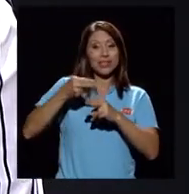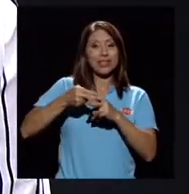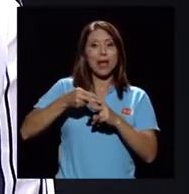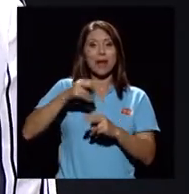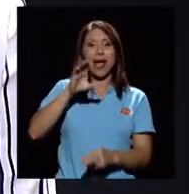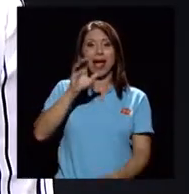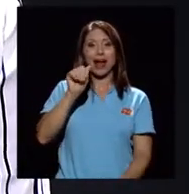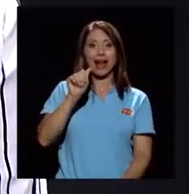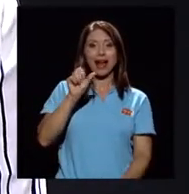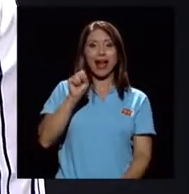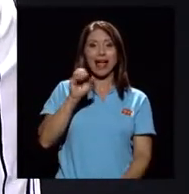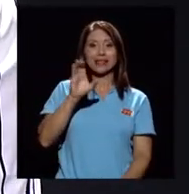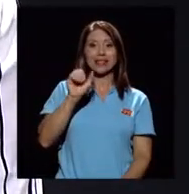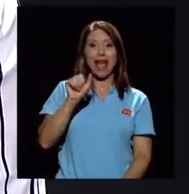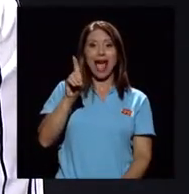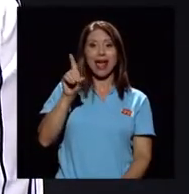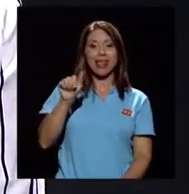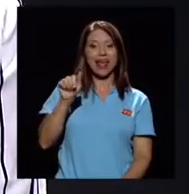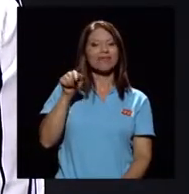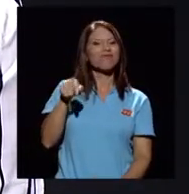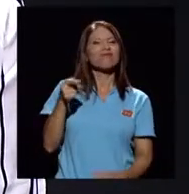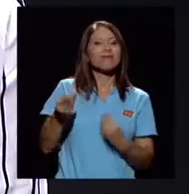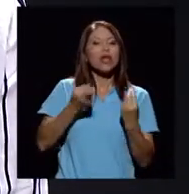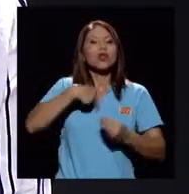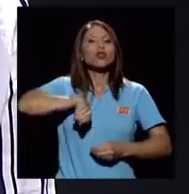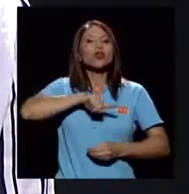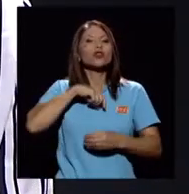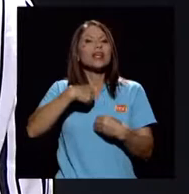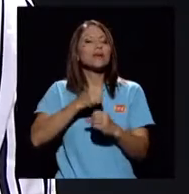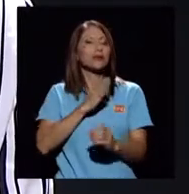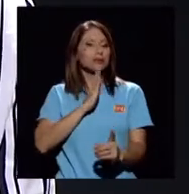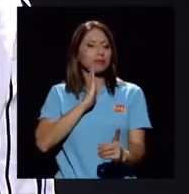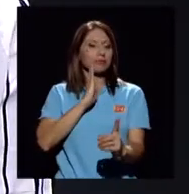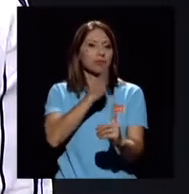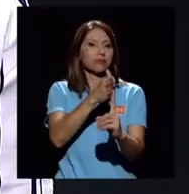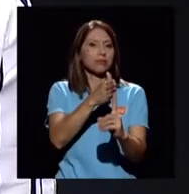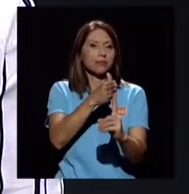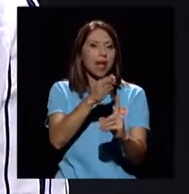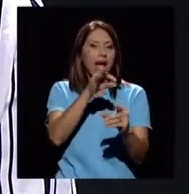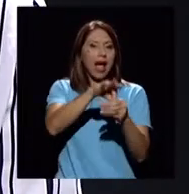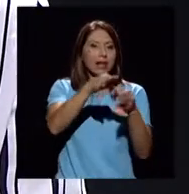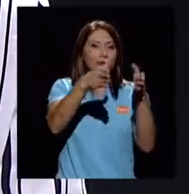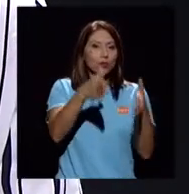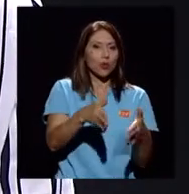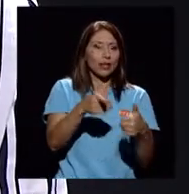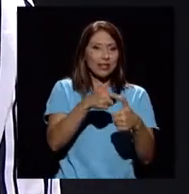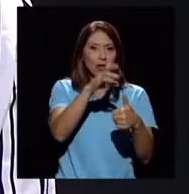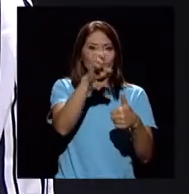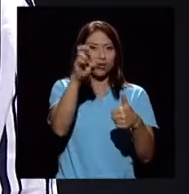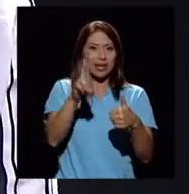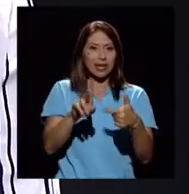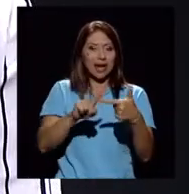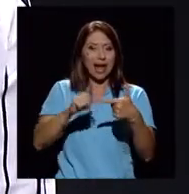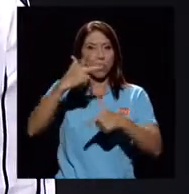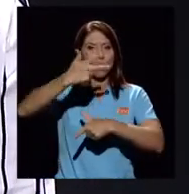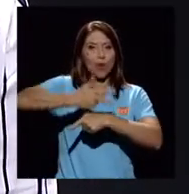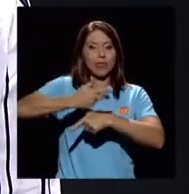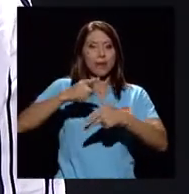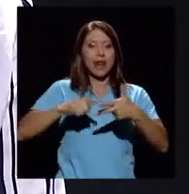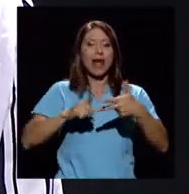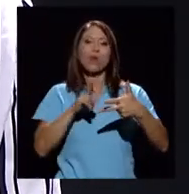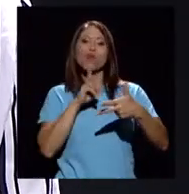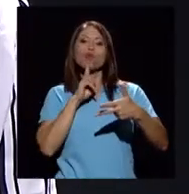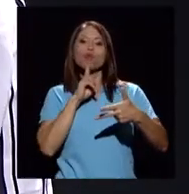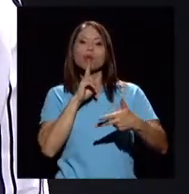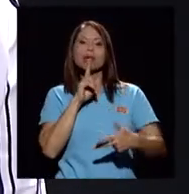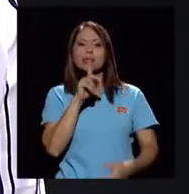estado haciendo es preguntando directamente a los agricultores en Costa Rica, en Guatemala y en Honduras qué cambios en el clima han